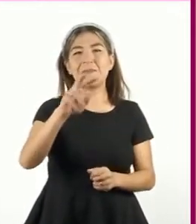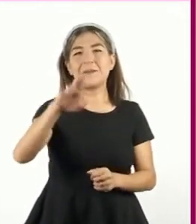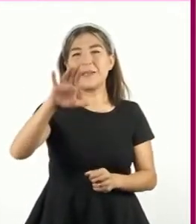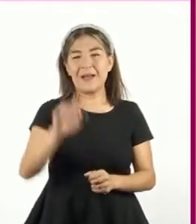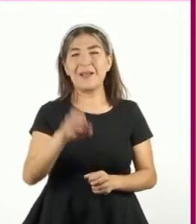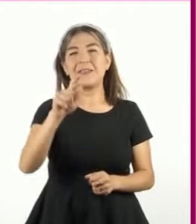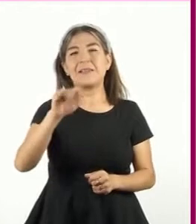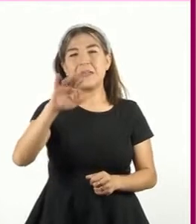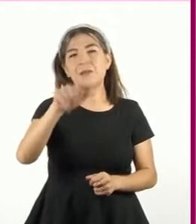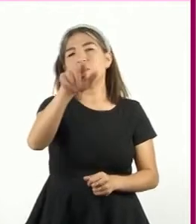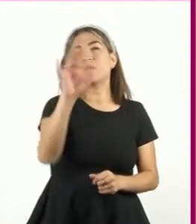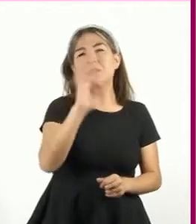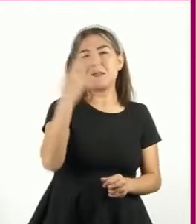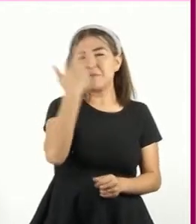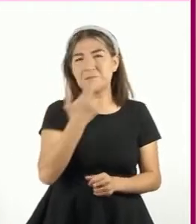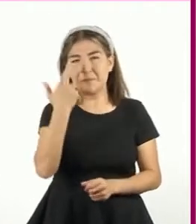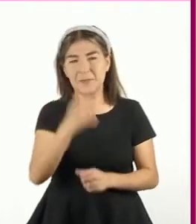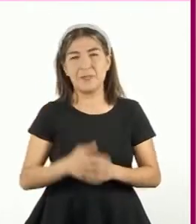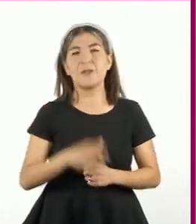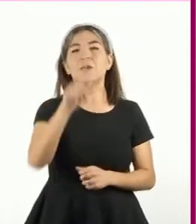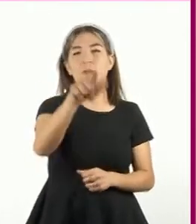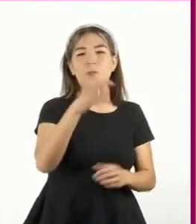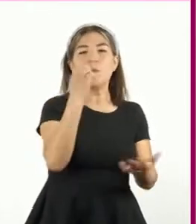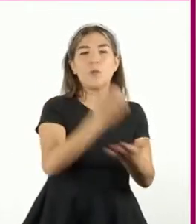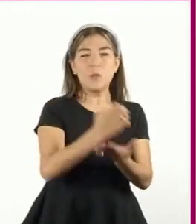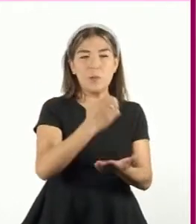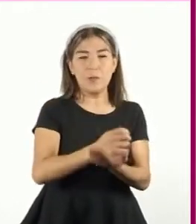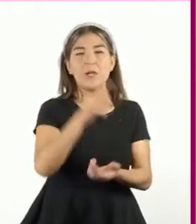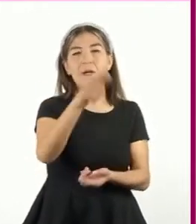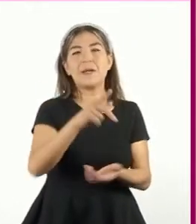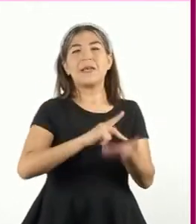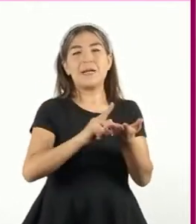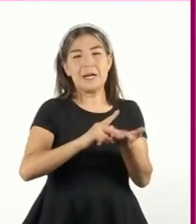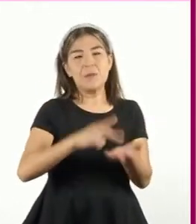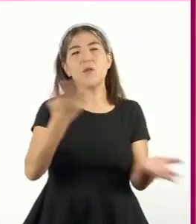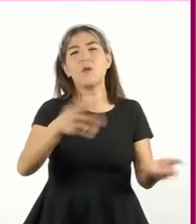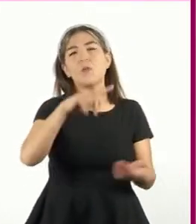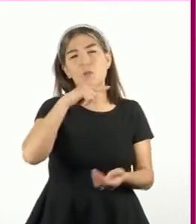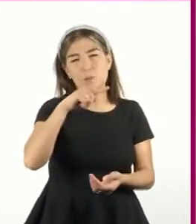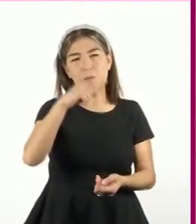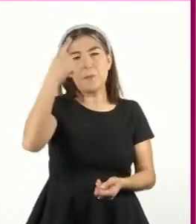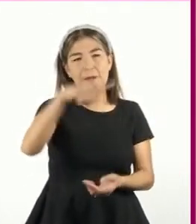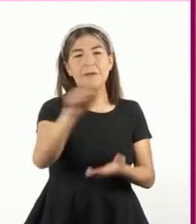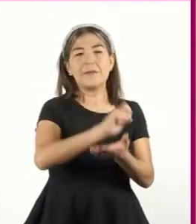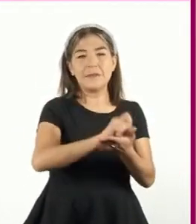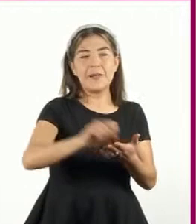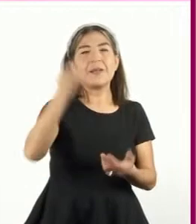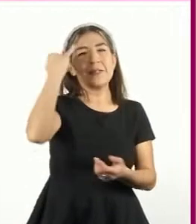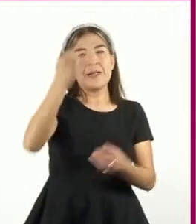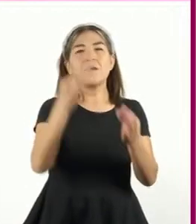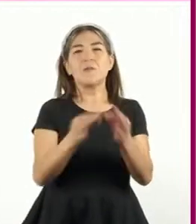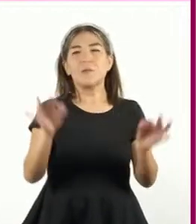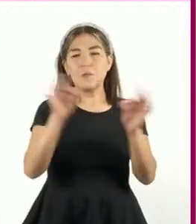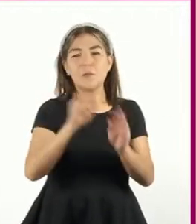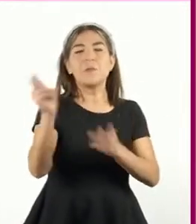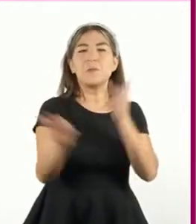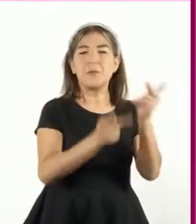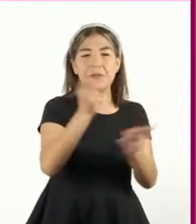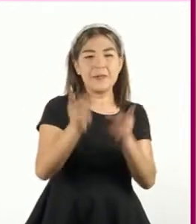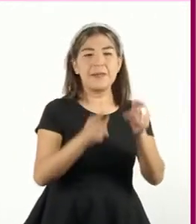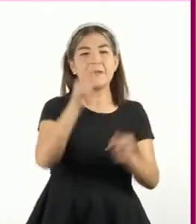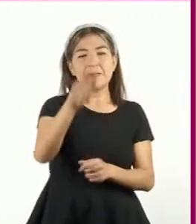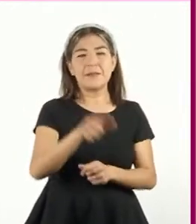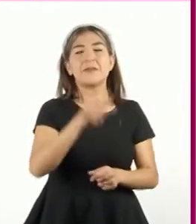requieren consultarlo, su siempre confiable cuaderno y su lápiz o bolígrafo para anotar las ideas principales, las preguntas